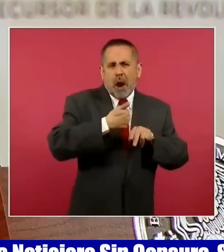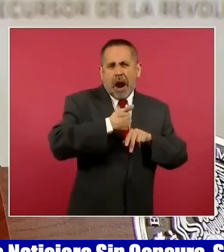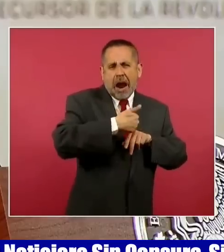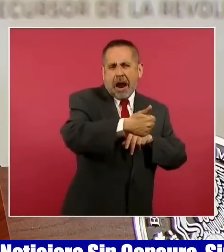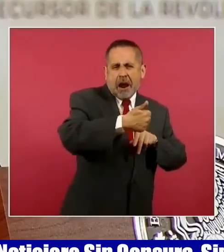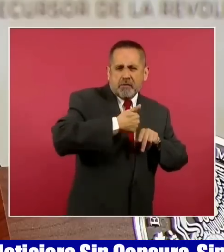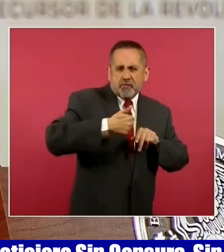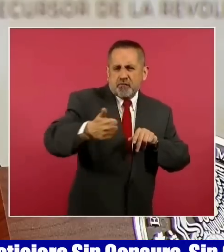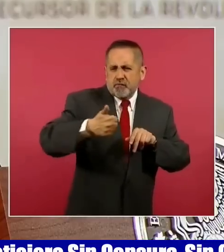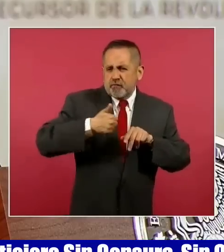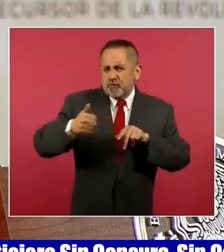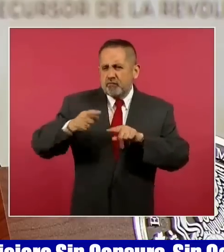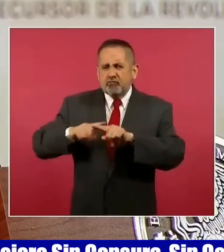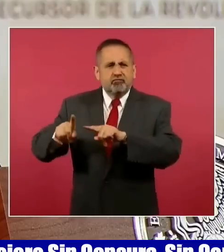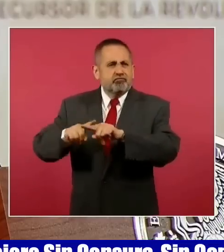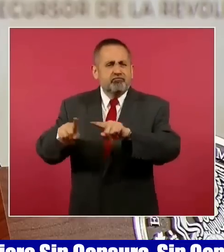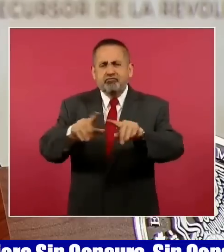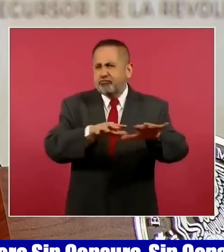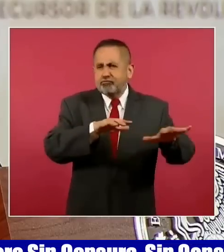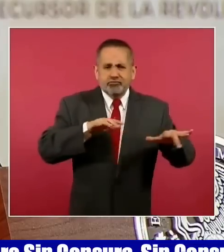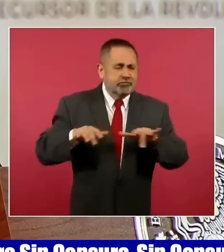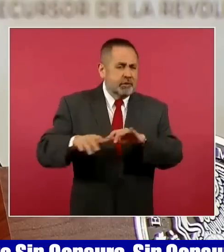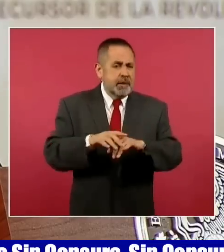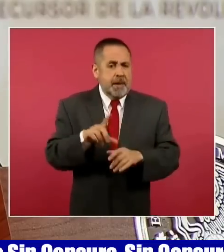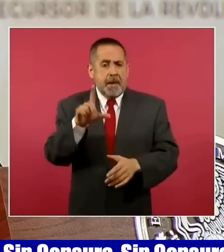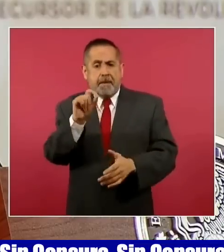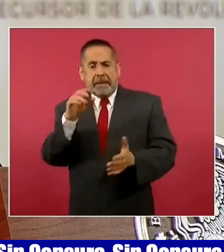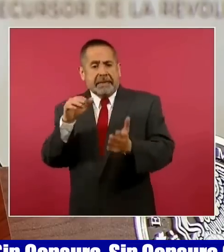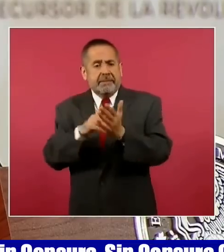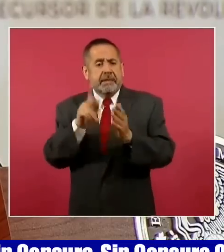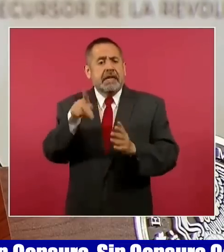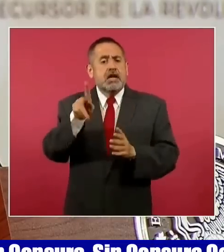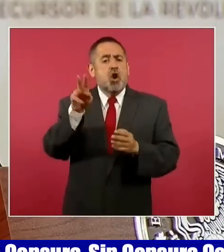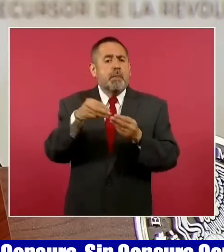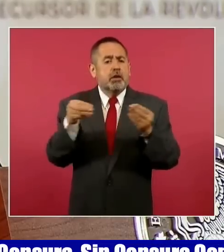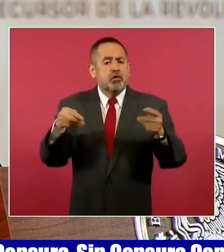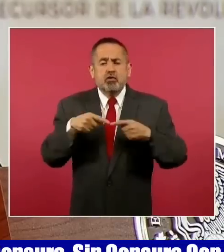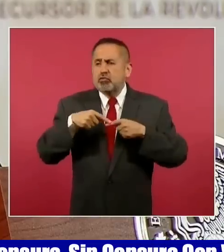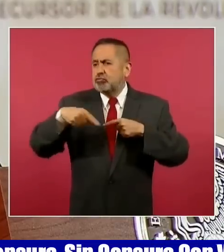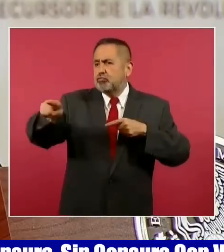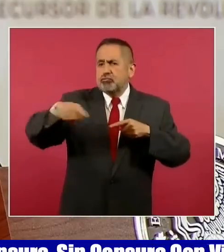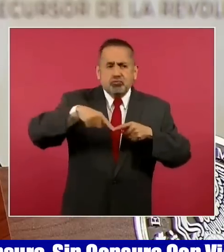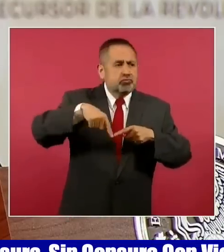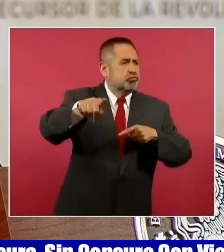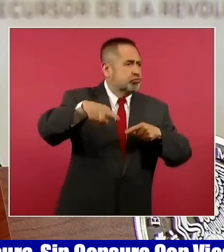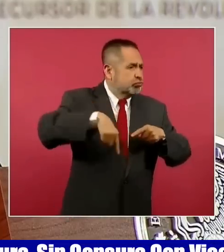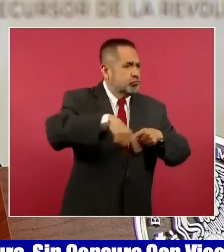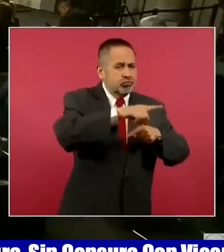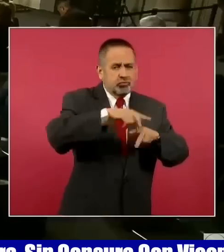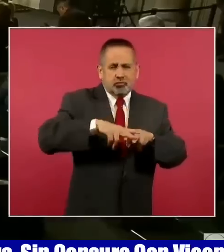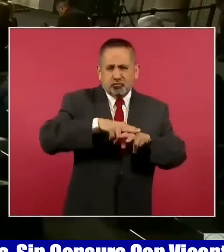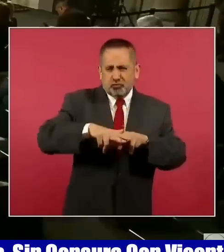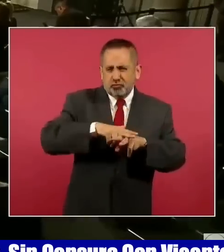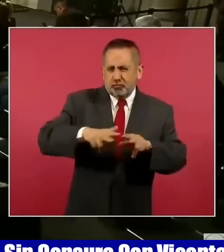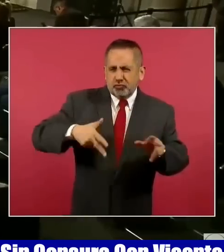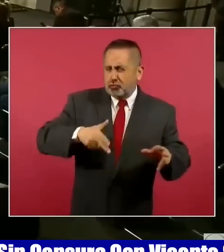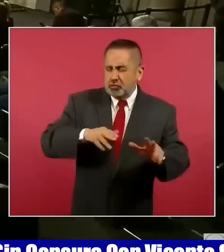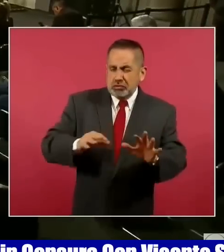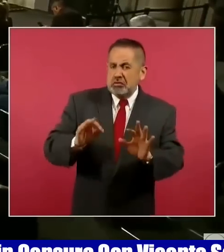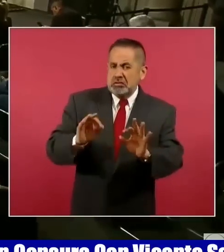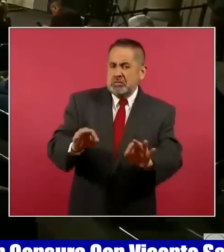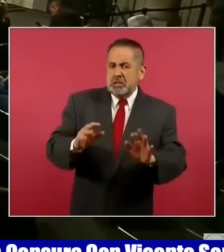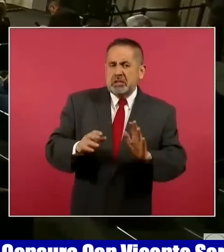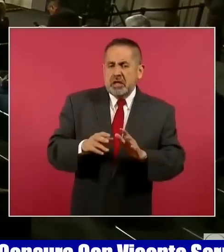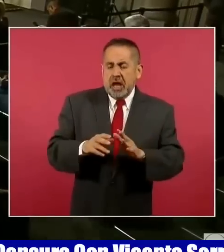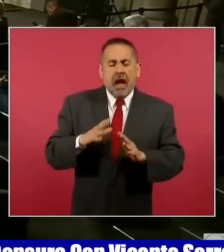públicas, que por ejemplo en este último rubro, solo les dieron una concesión para atender a los pueblos en los que no hay